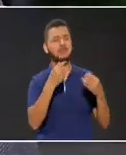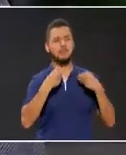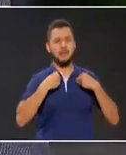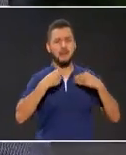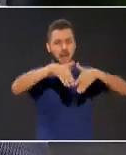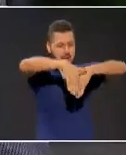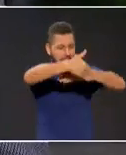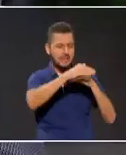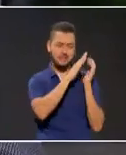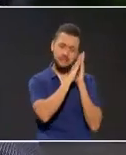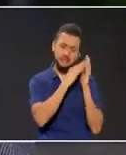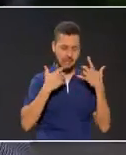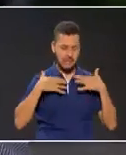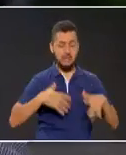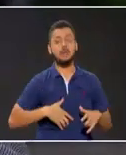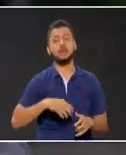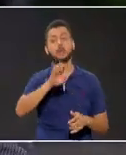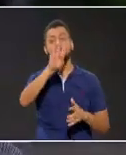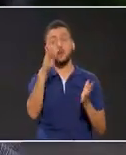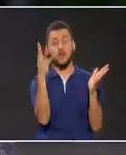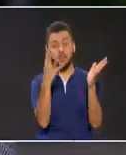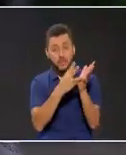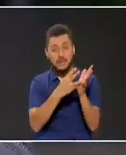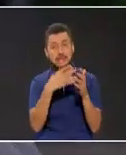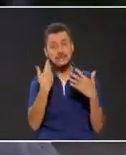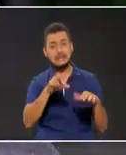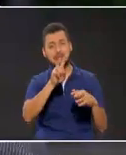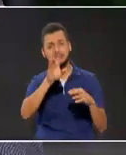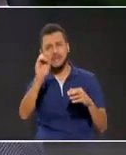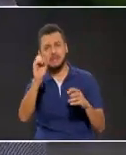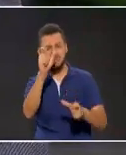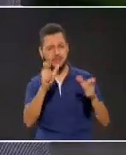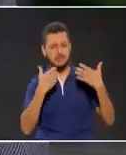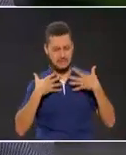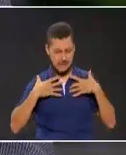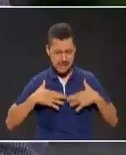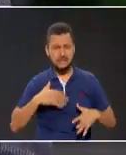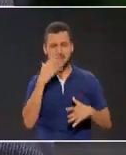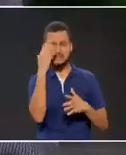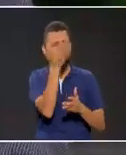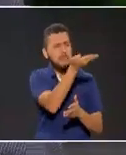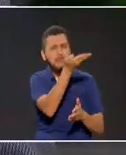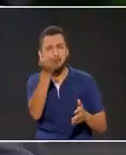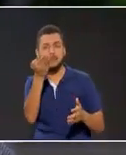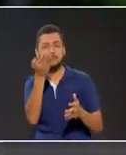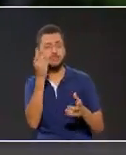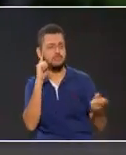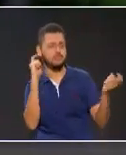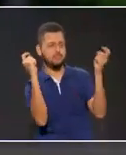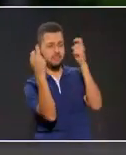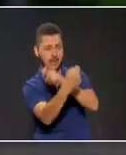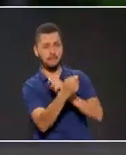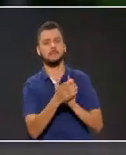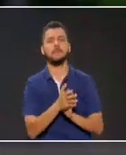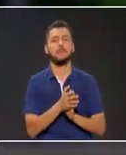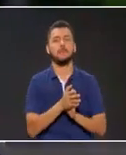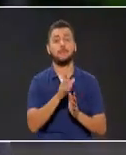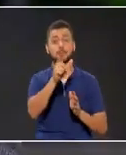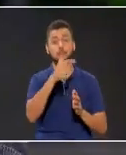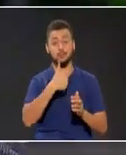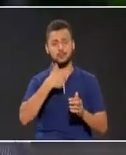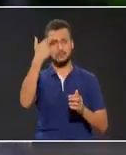administración. Quiere decir que nosotros tenemos que implementar unas estrategias diferentes. Por una parte, considero que hay un número